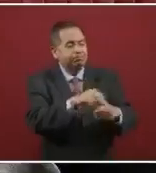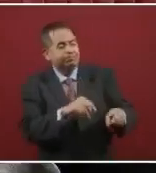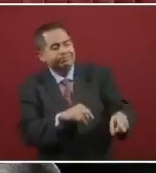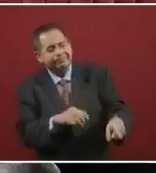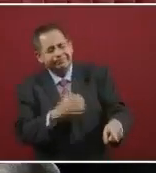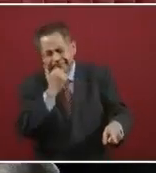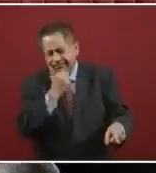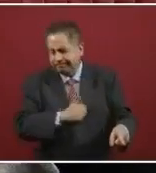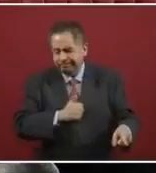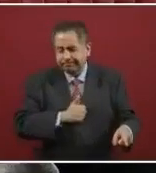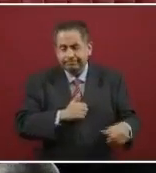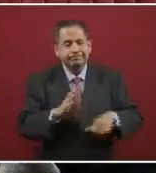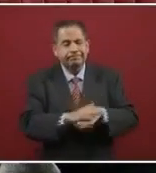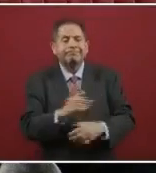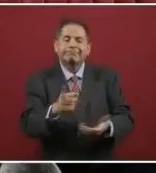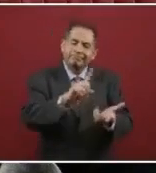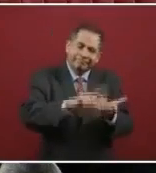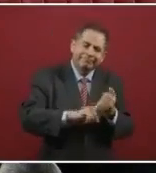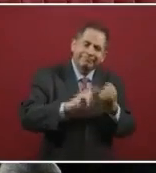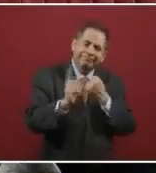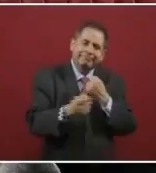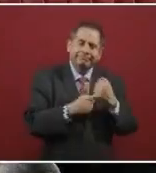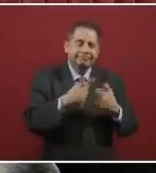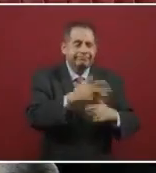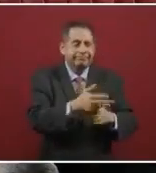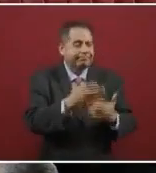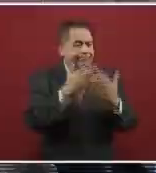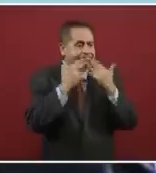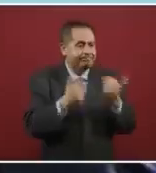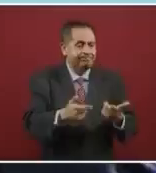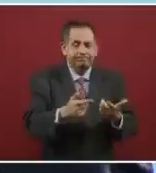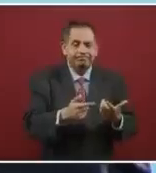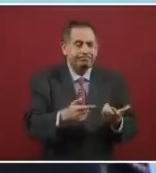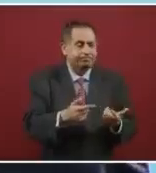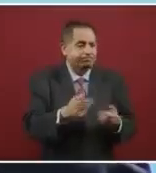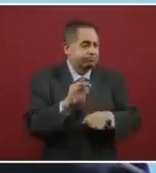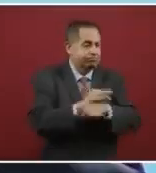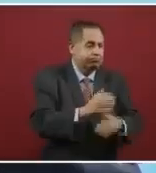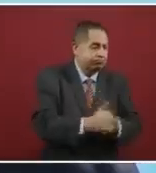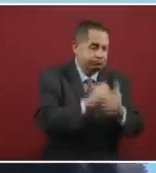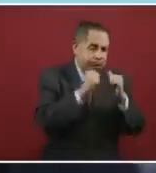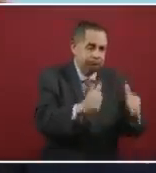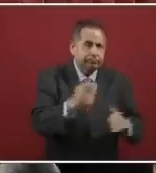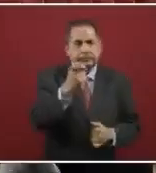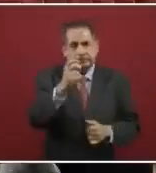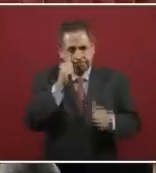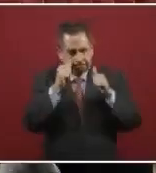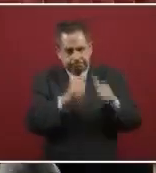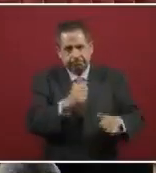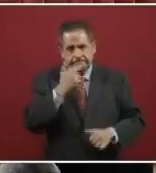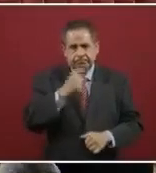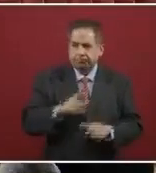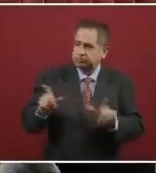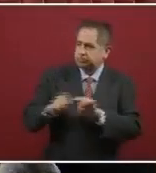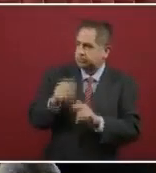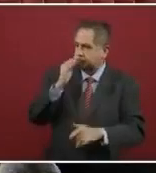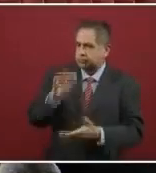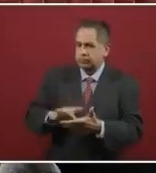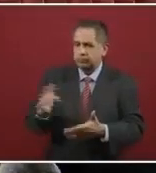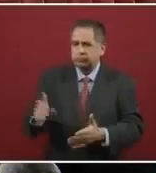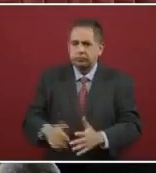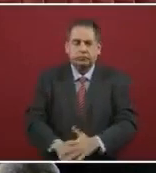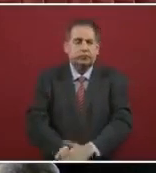gran parte tiene que ver con esa política de exclusión social tan fuerte. Es todo, gracias.